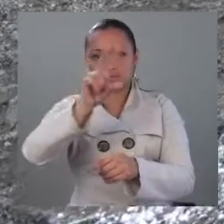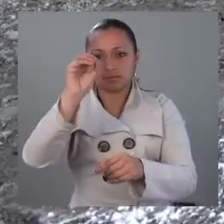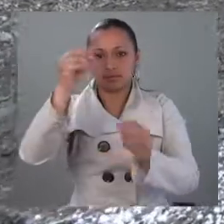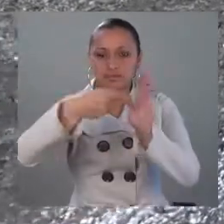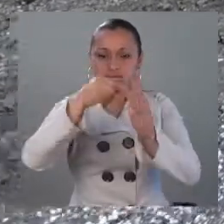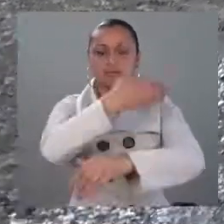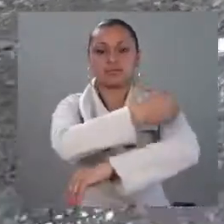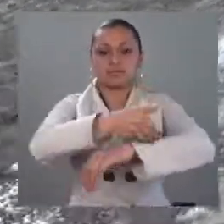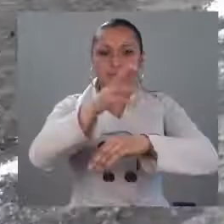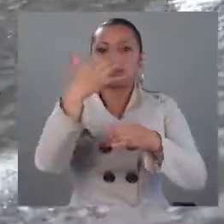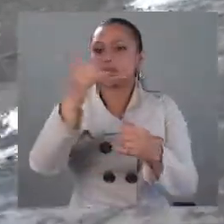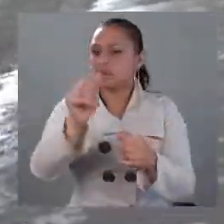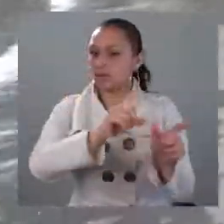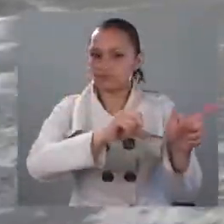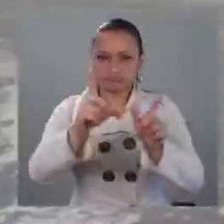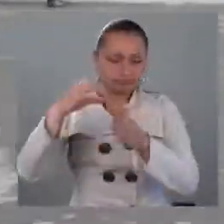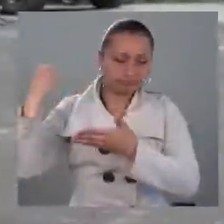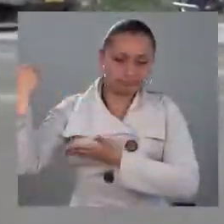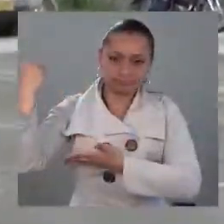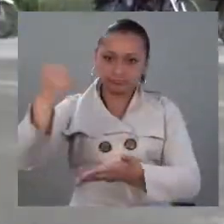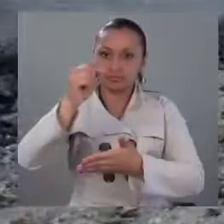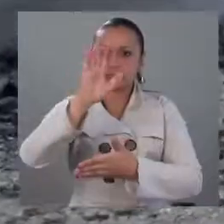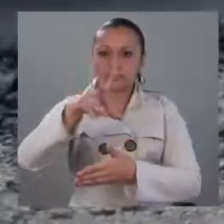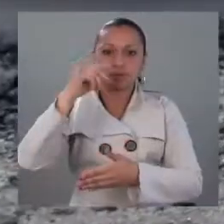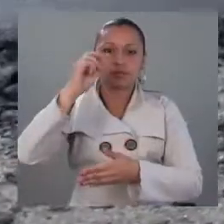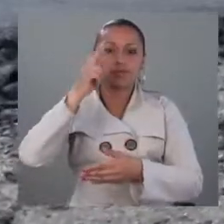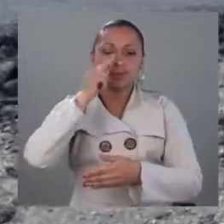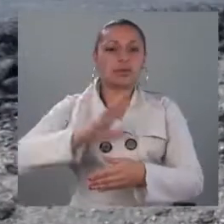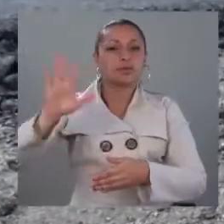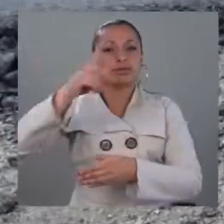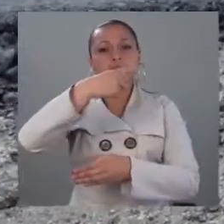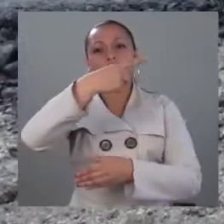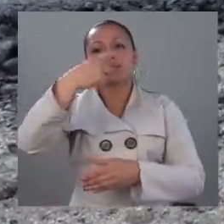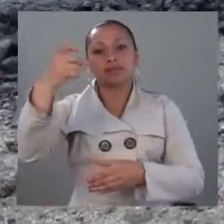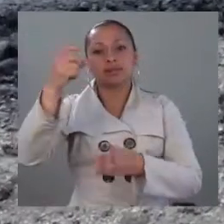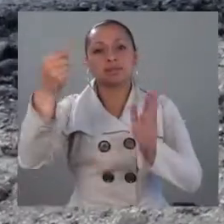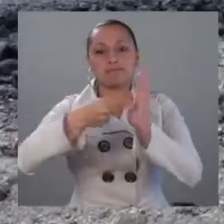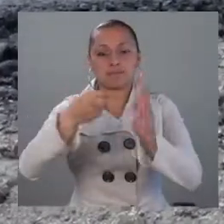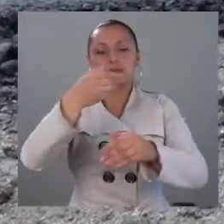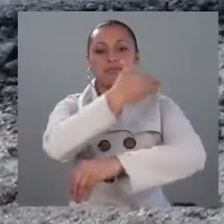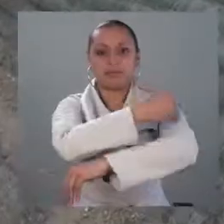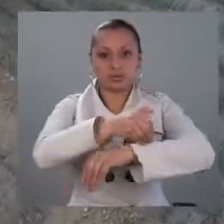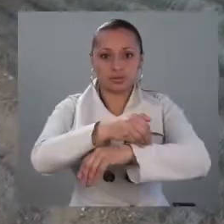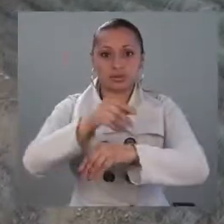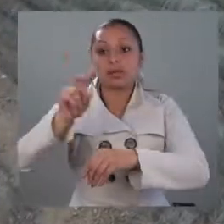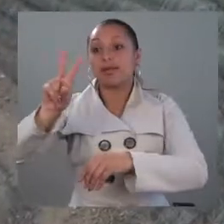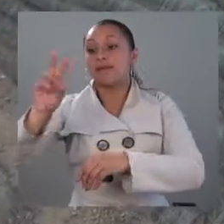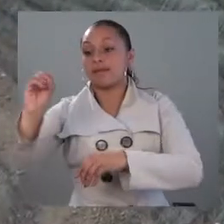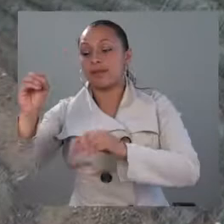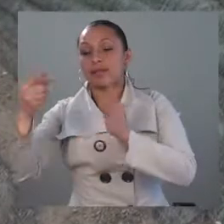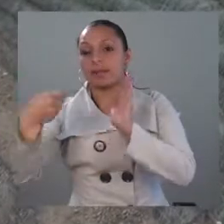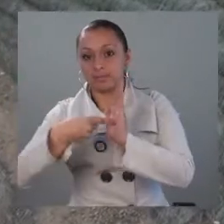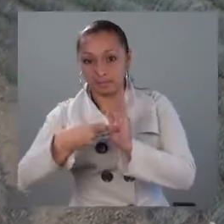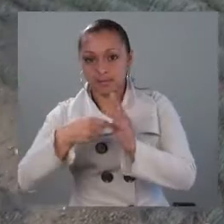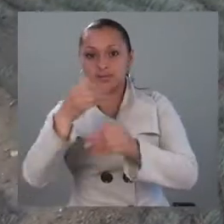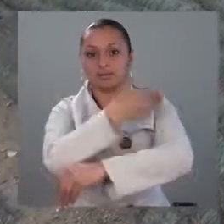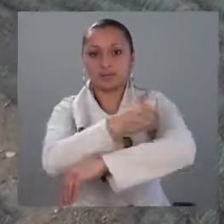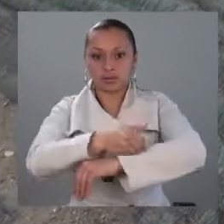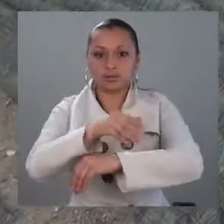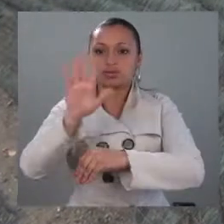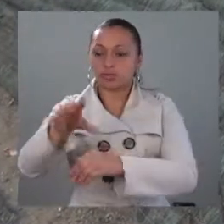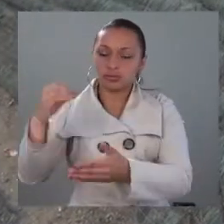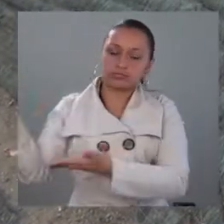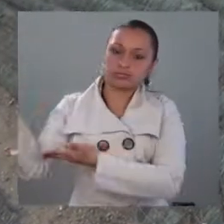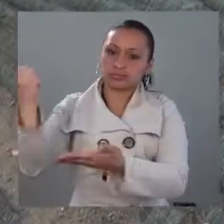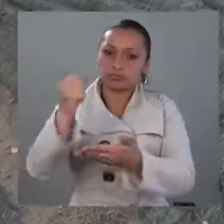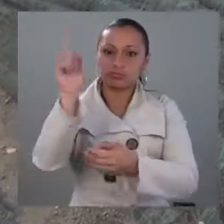mil millones de pesos y ya cuenta con recursos garantizados por parte de la Nación por un monto de 100 mil millones de pesos, y los otros 20 mil millones